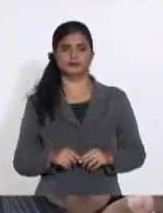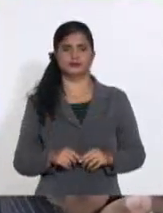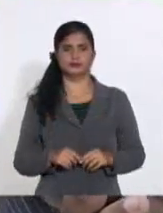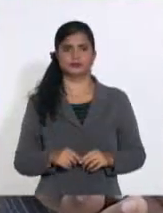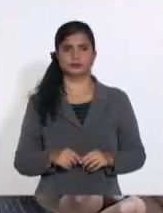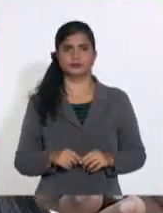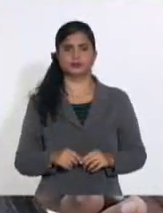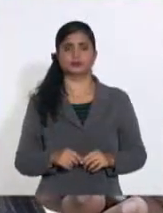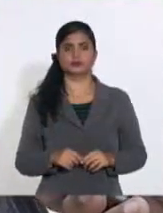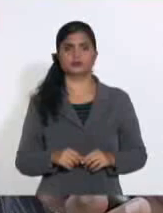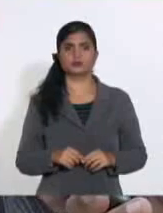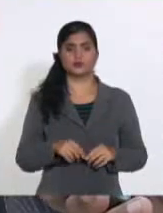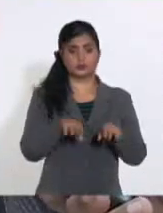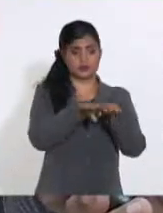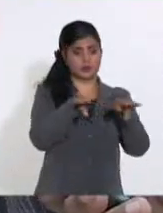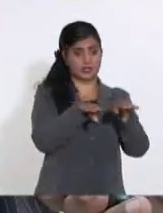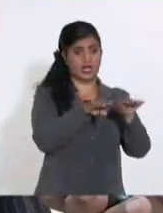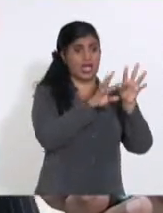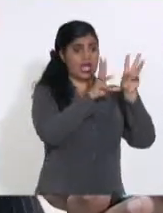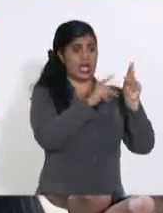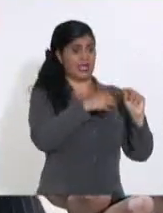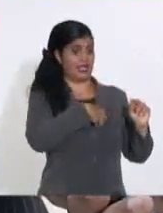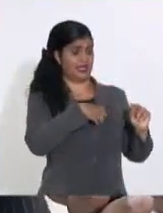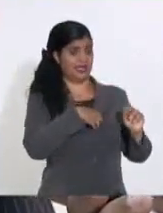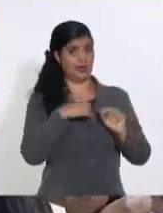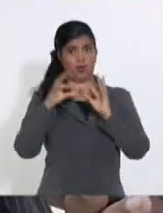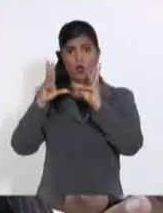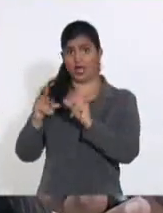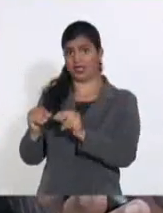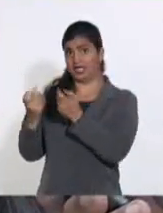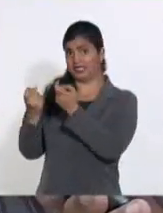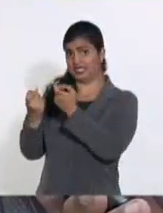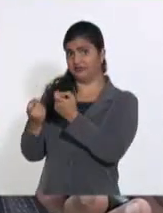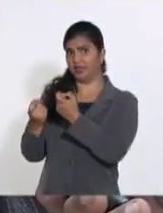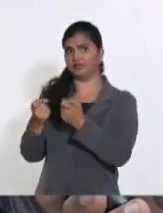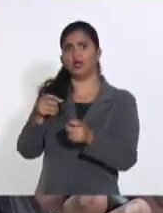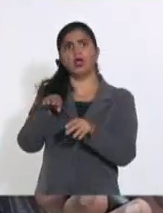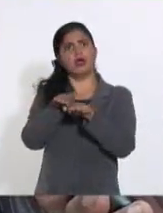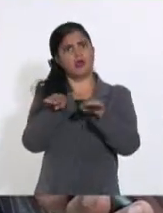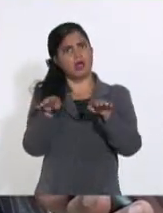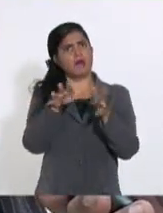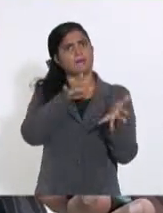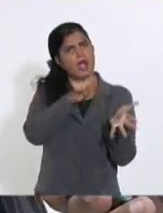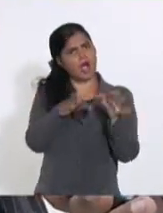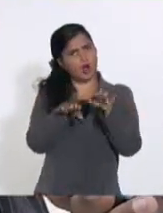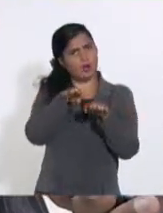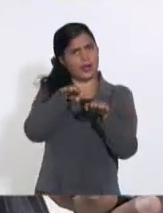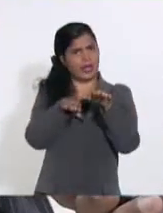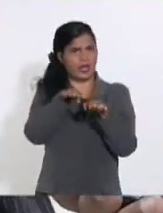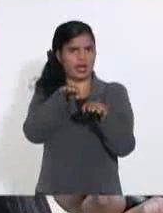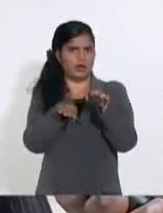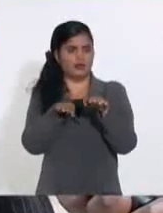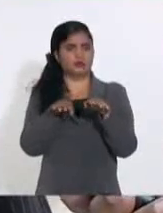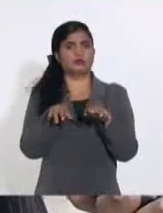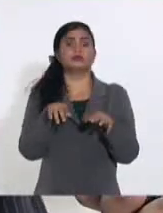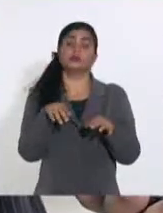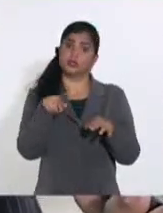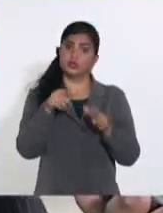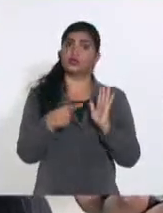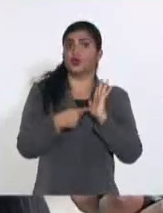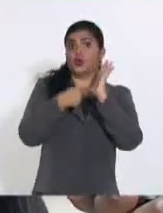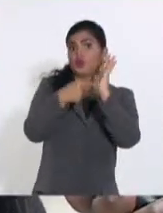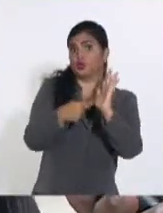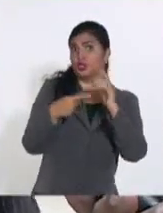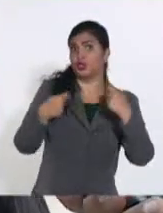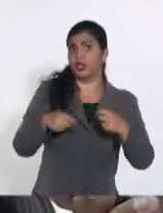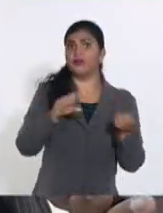disponibilidad de las demás está muy seca quiere decir que es imprescindible usar racionalmente la energía porque con todas las generaciones